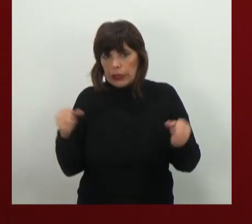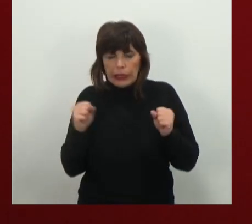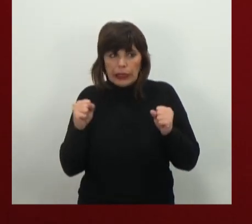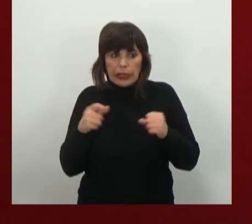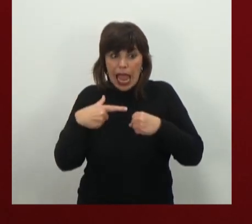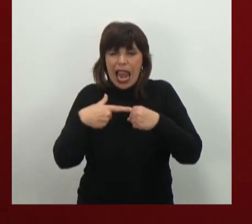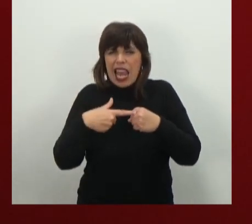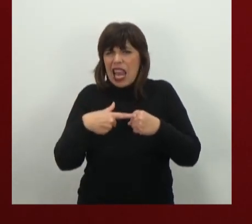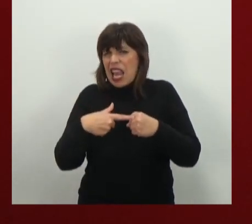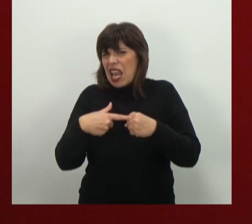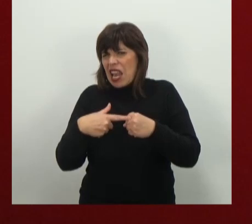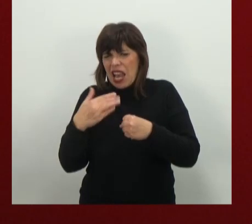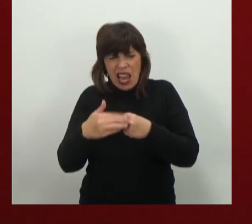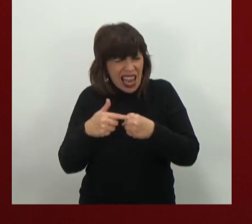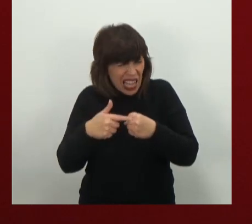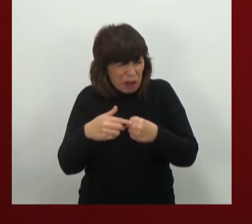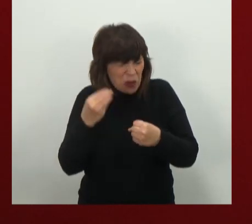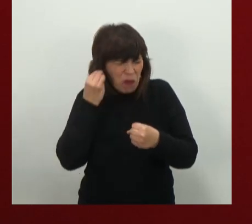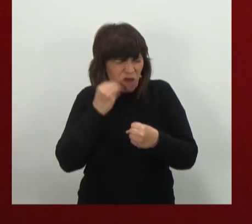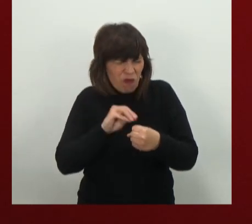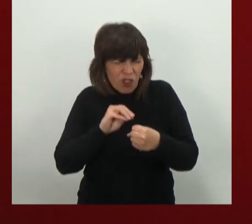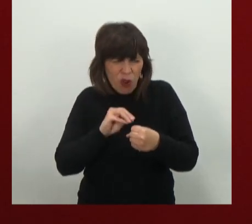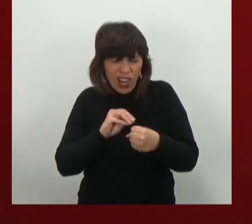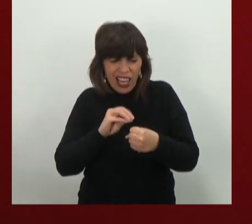manos, se me han rajado del frío que hacía,